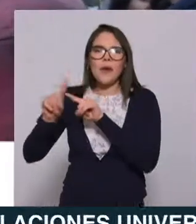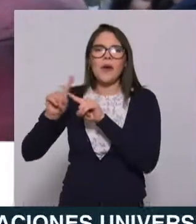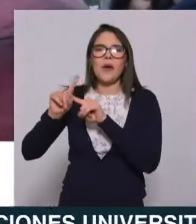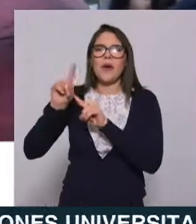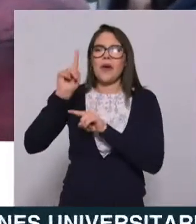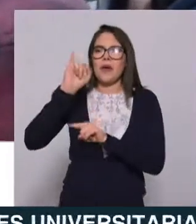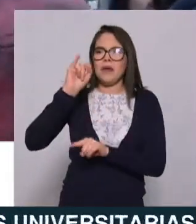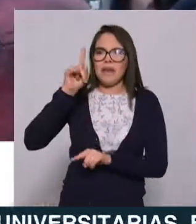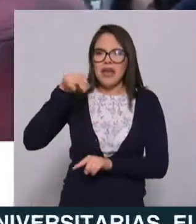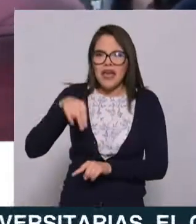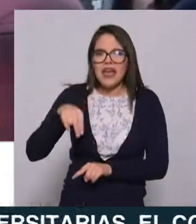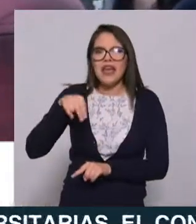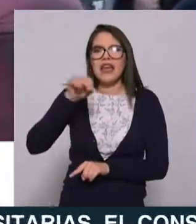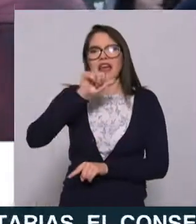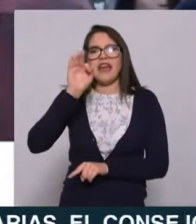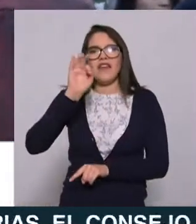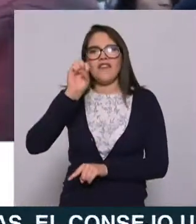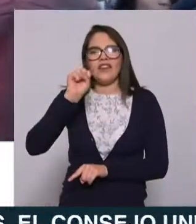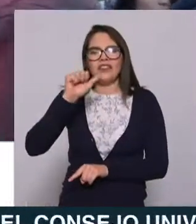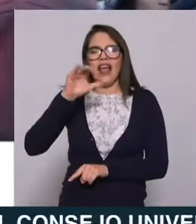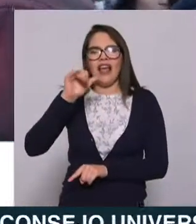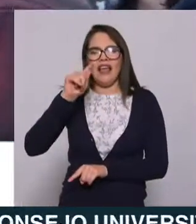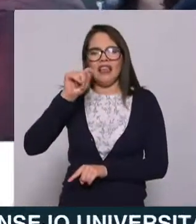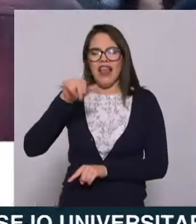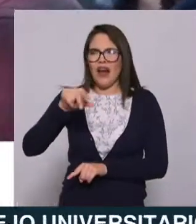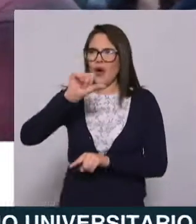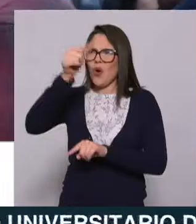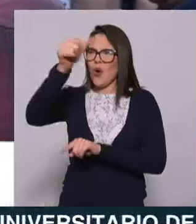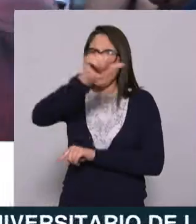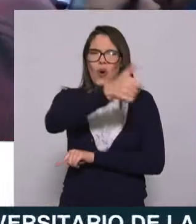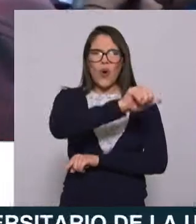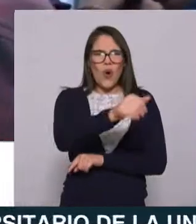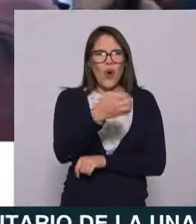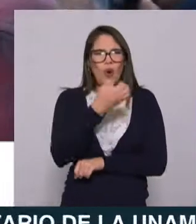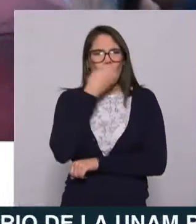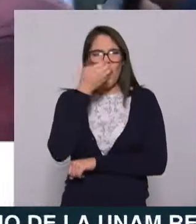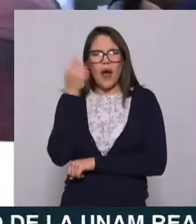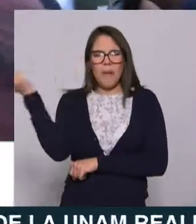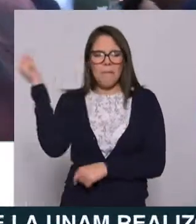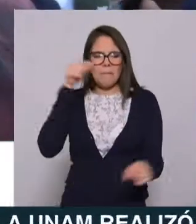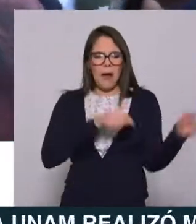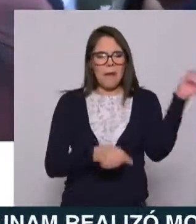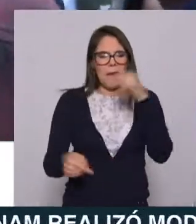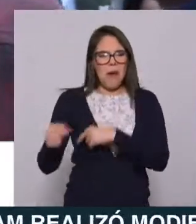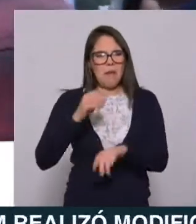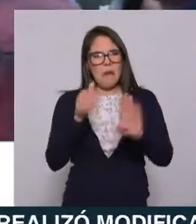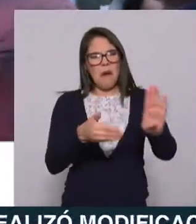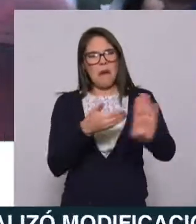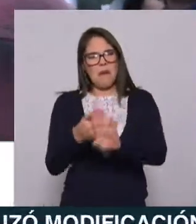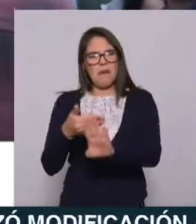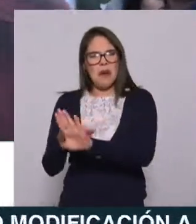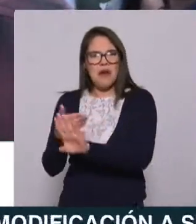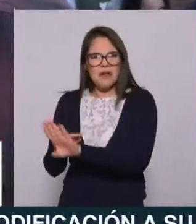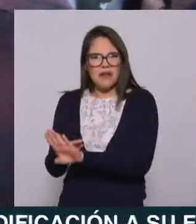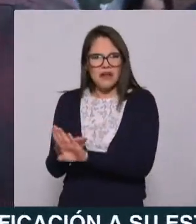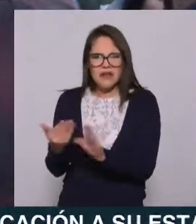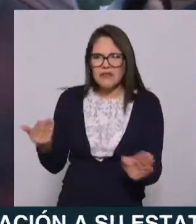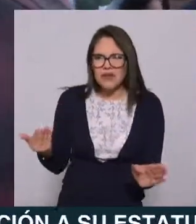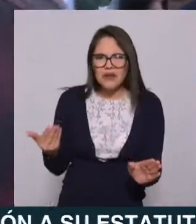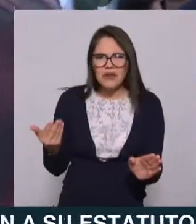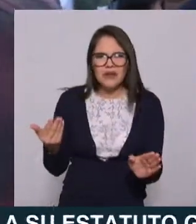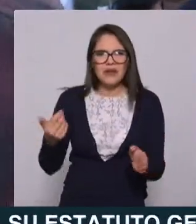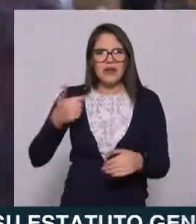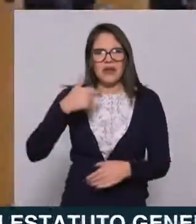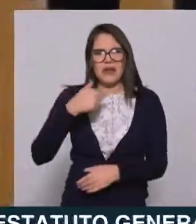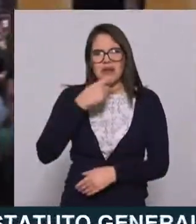FES Zacatlán, de FES Zaragoza, que vienen, han amenazado que viene Demos y La Santa, que son los dos grupos porriles que yo la neta ni